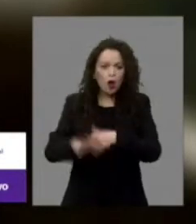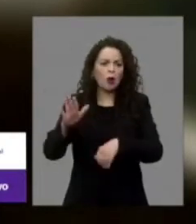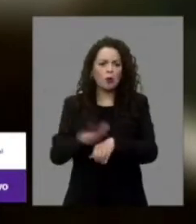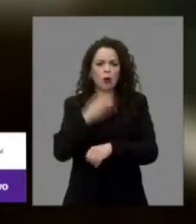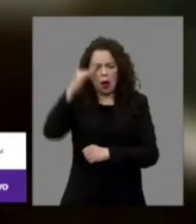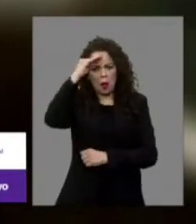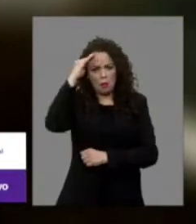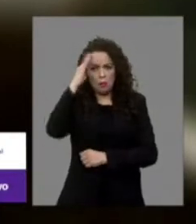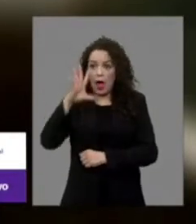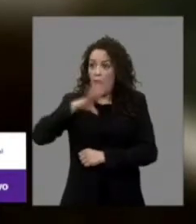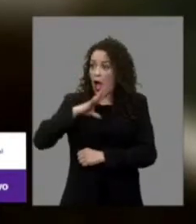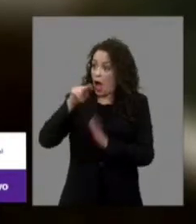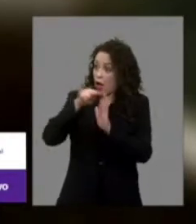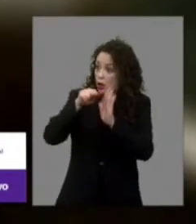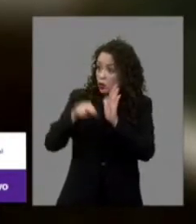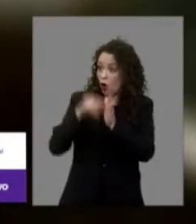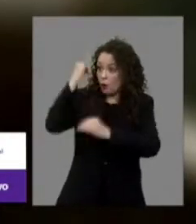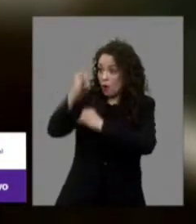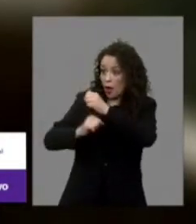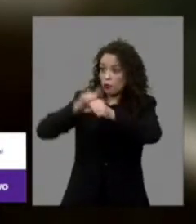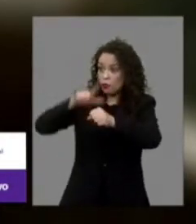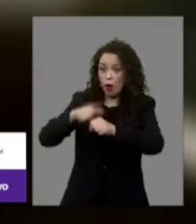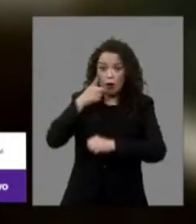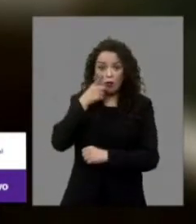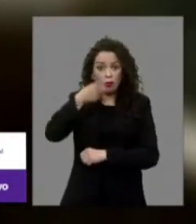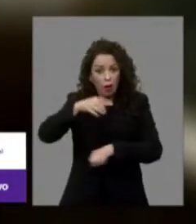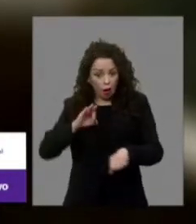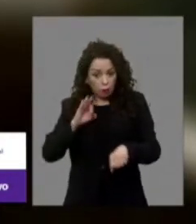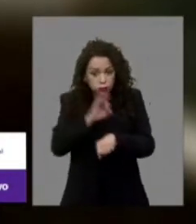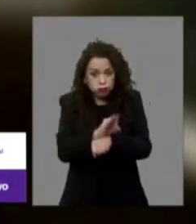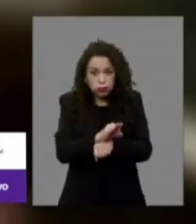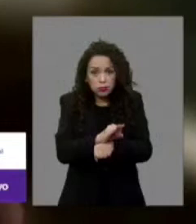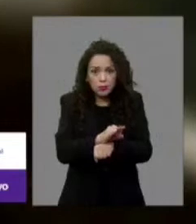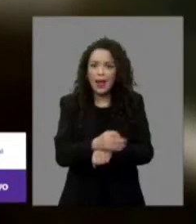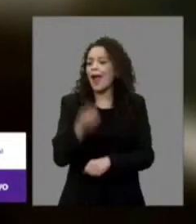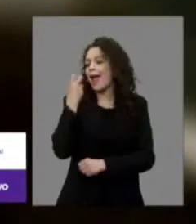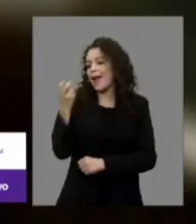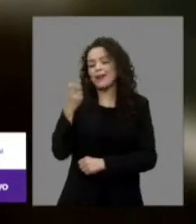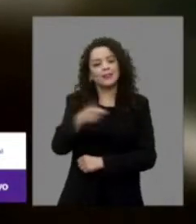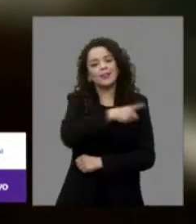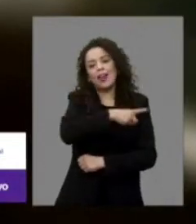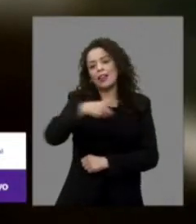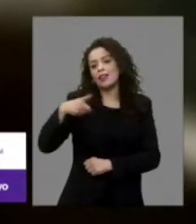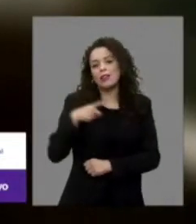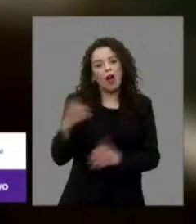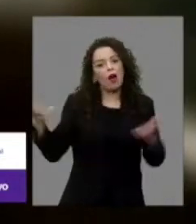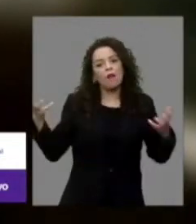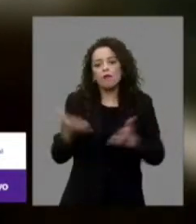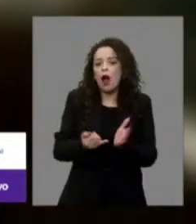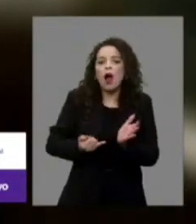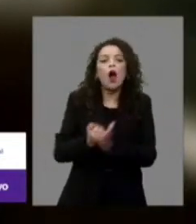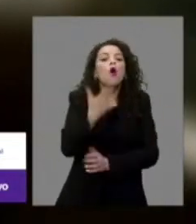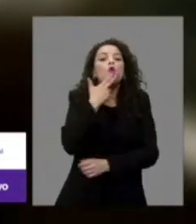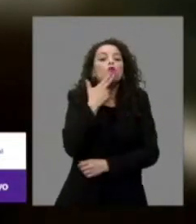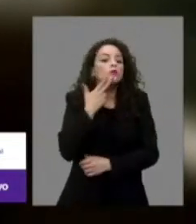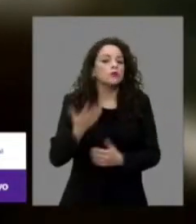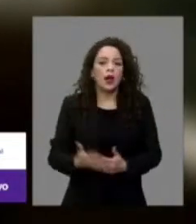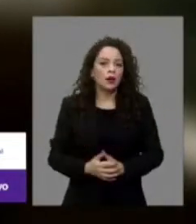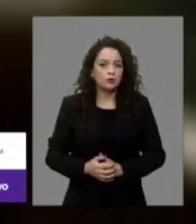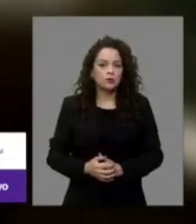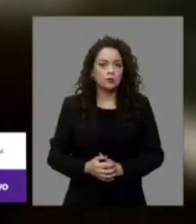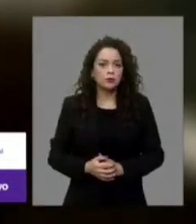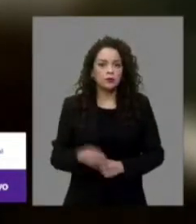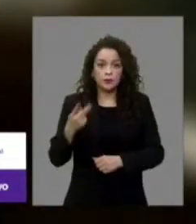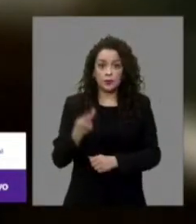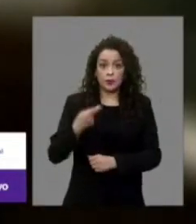fuente internacional que establece una protección más amplia, esa es la que se debe de aplicar. Pero se